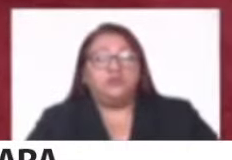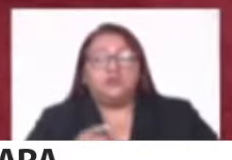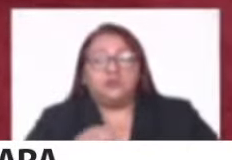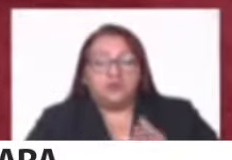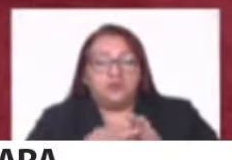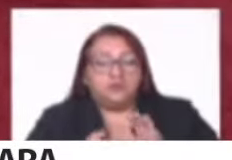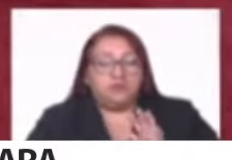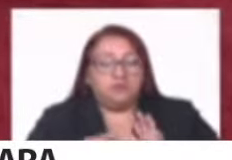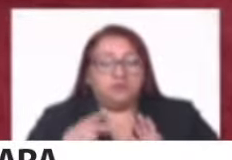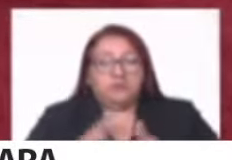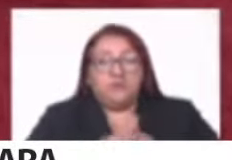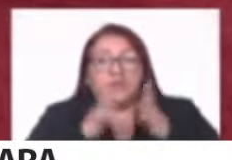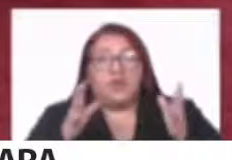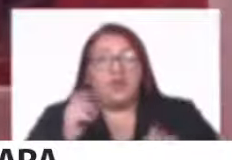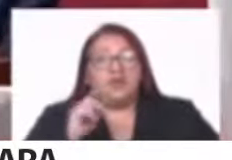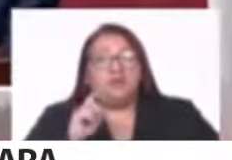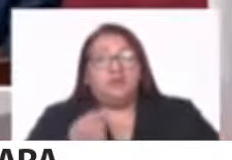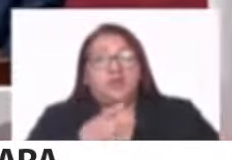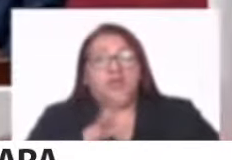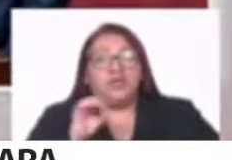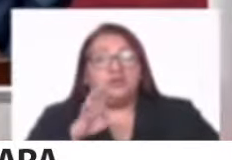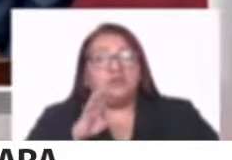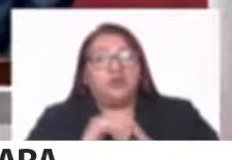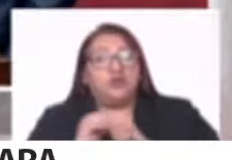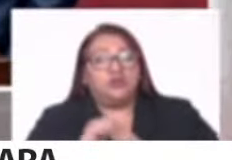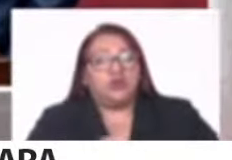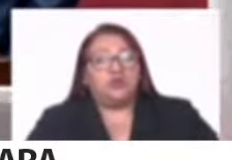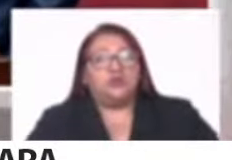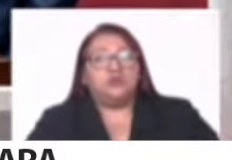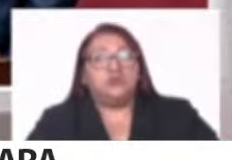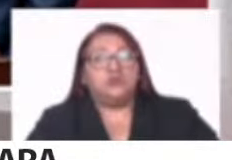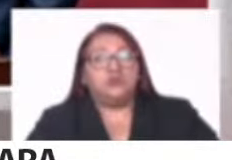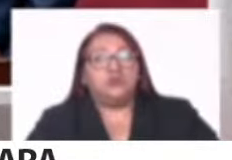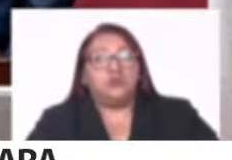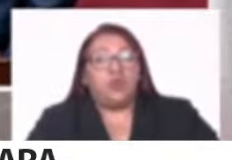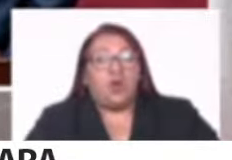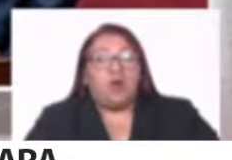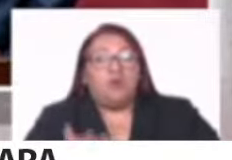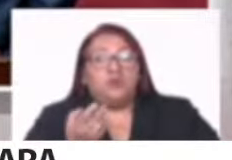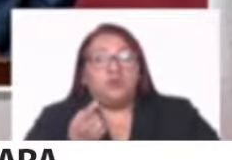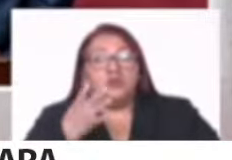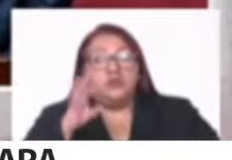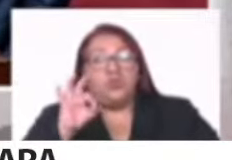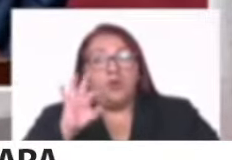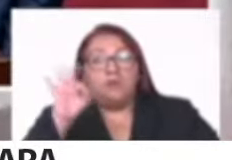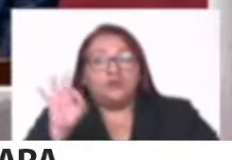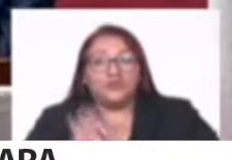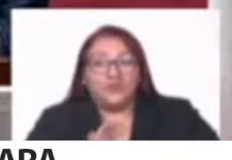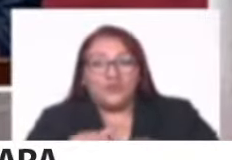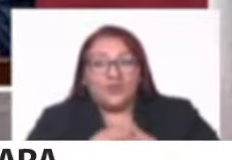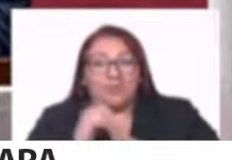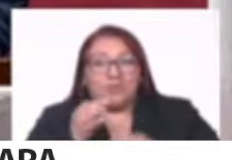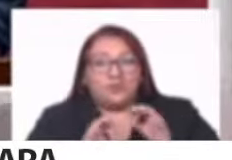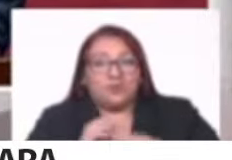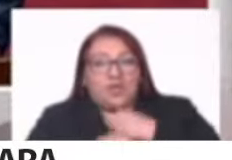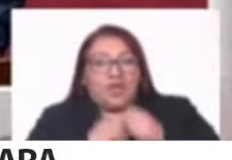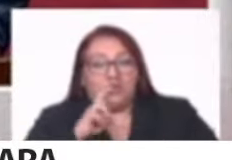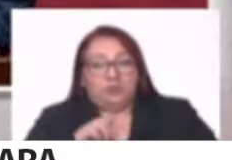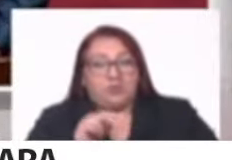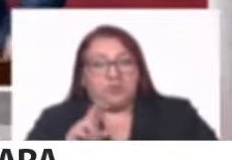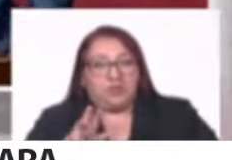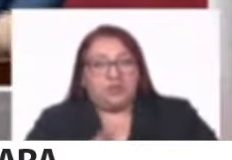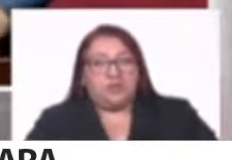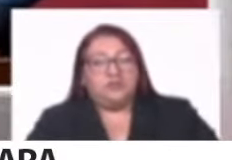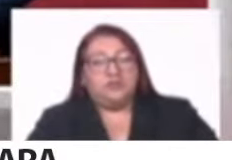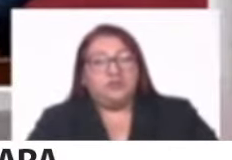también histórico de cerca de 1.500 millones de soles y un aumento del 19% con respecto al presupuesto del año